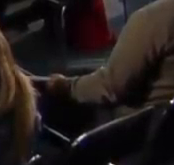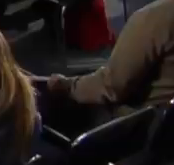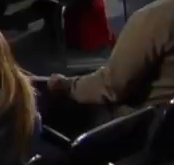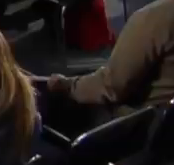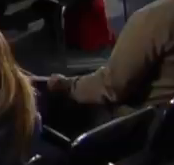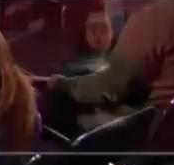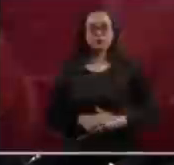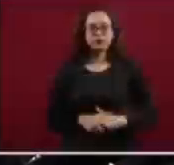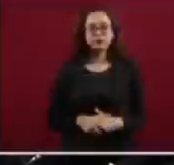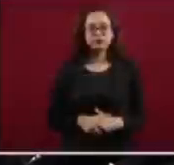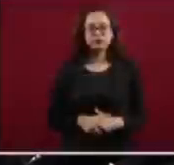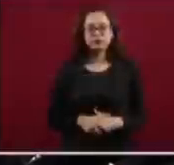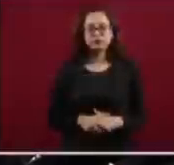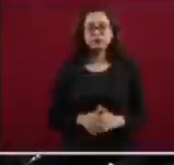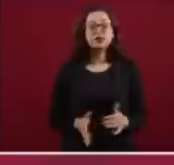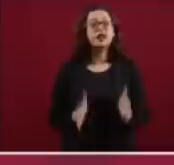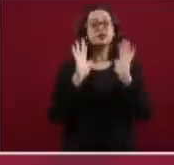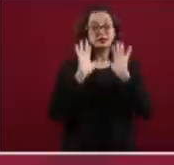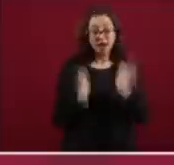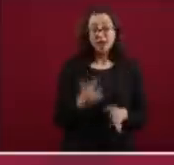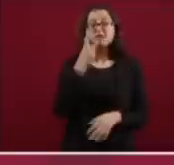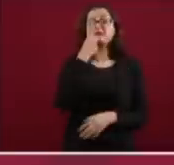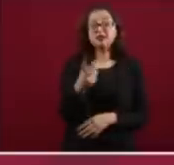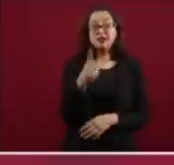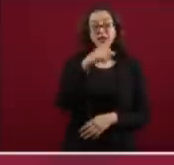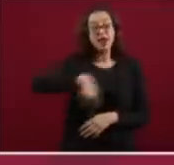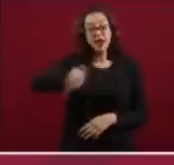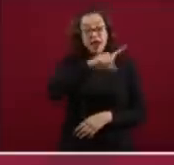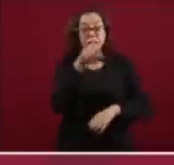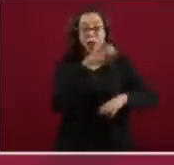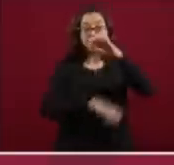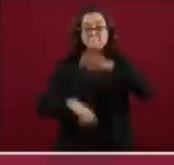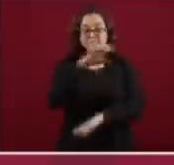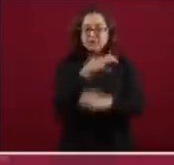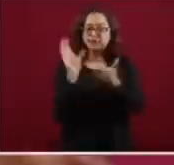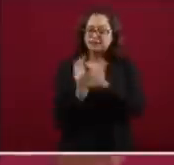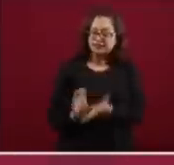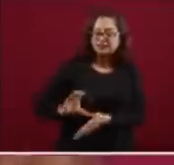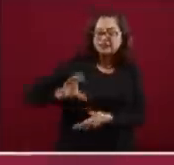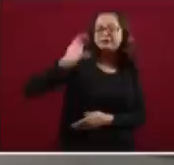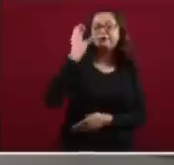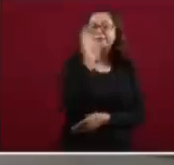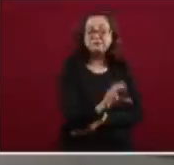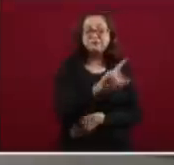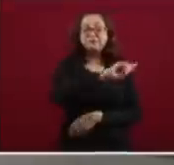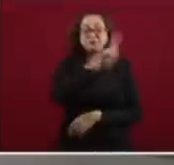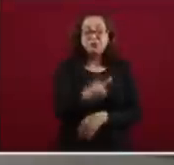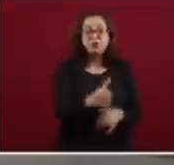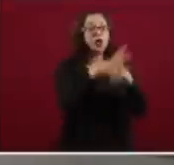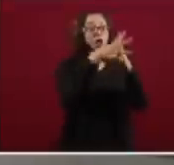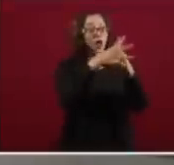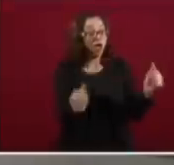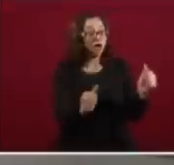aquí se eleva a mencionar le vamos a dar su premio como el qué